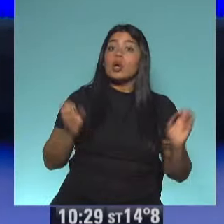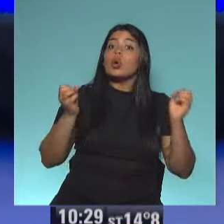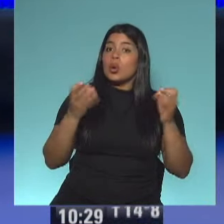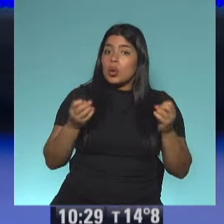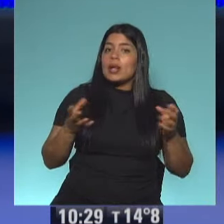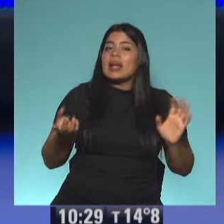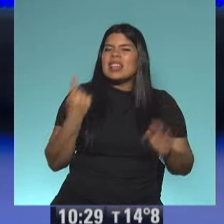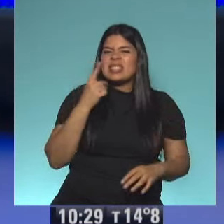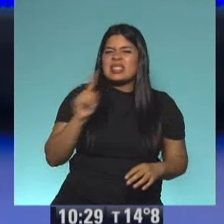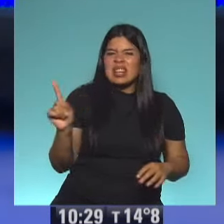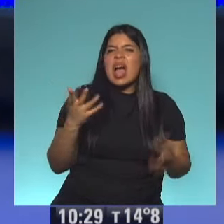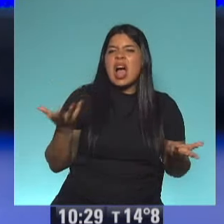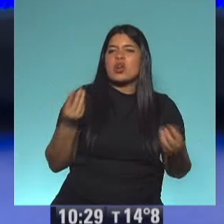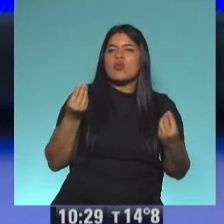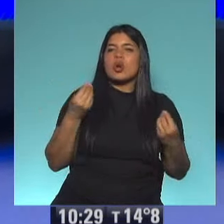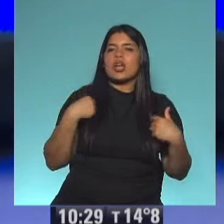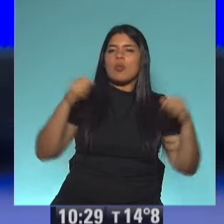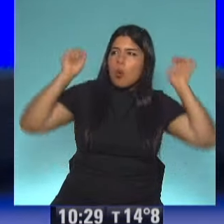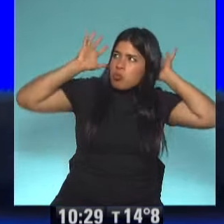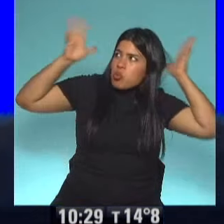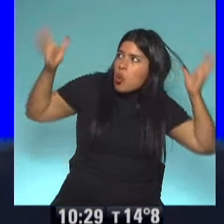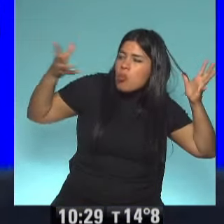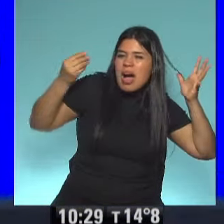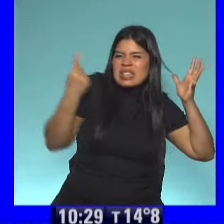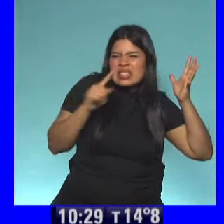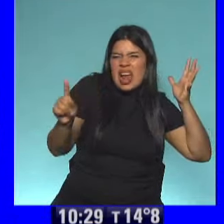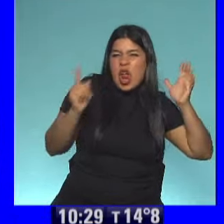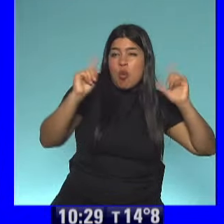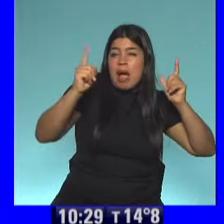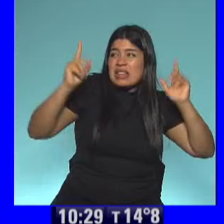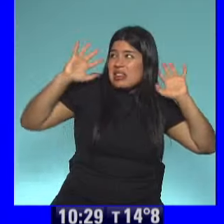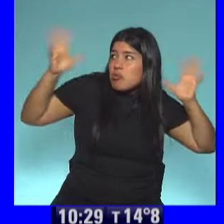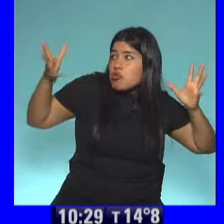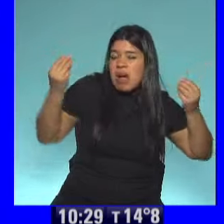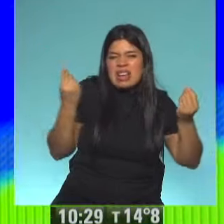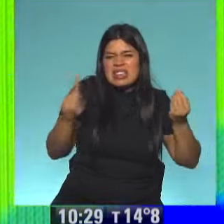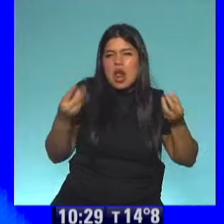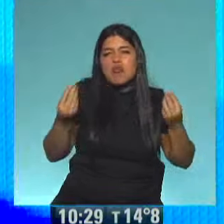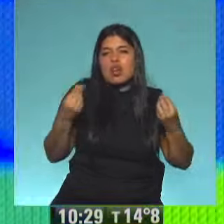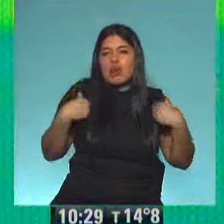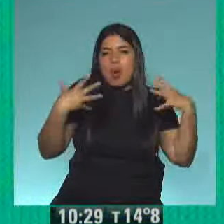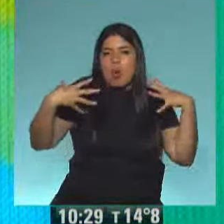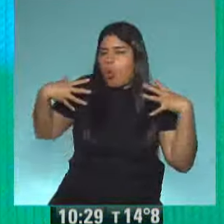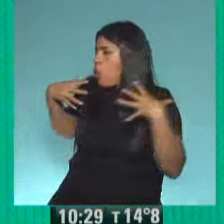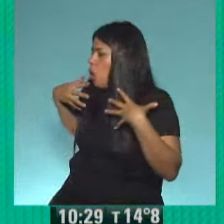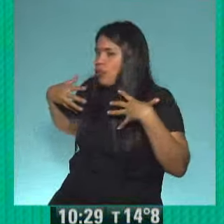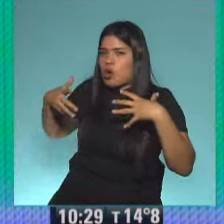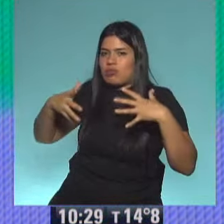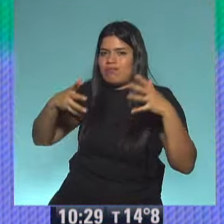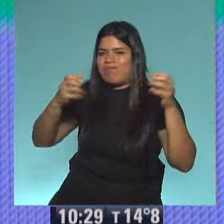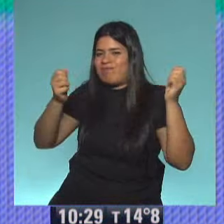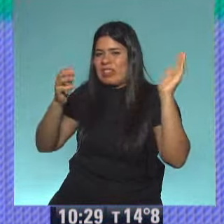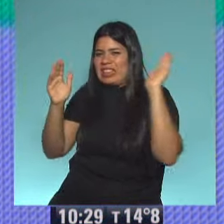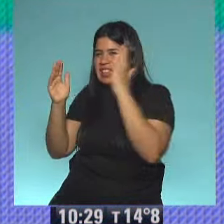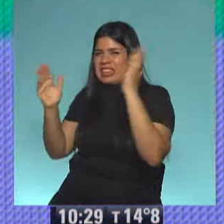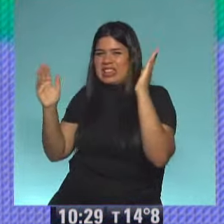plumas es raro porque tapas todo el pizarrón. Ay, pero después te corres y descubrís un pizarrón escrito. Ahí está. Trata de